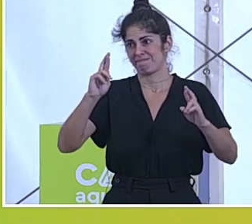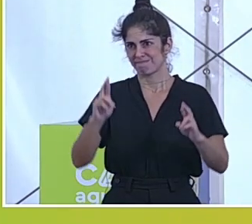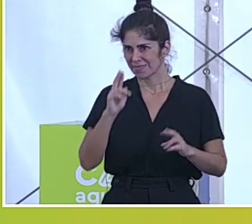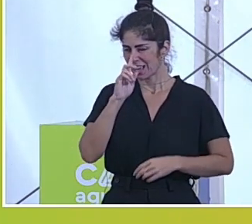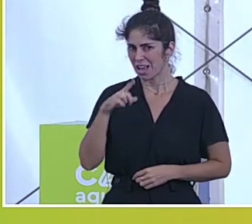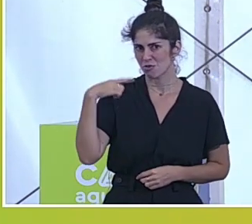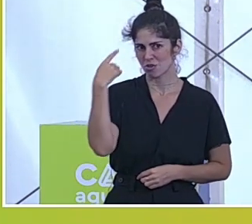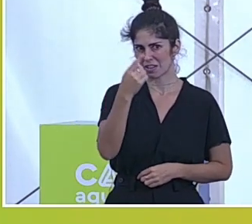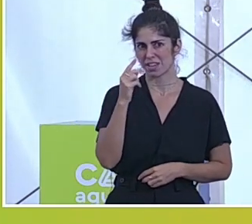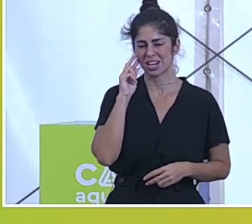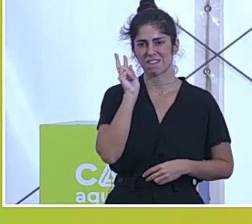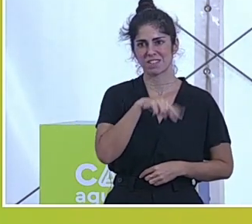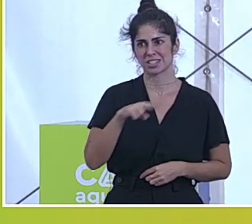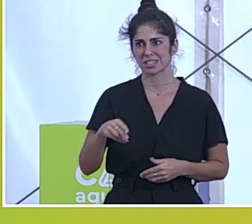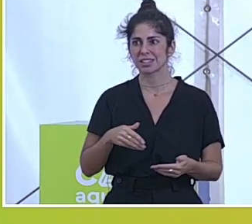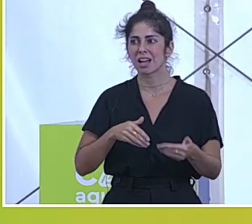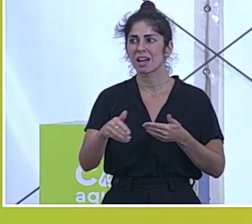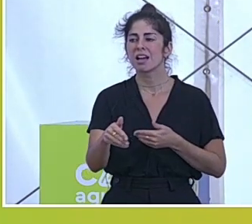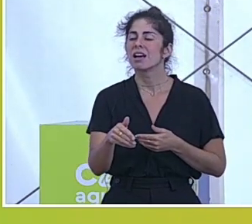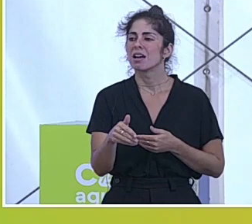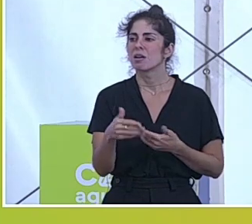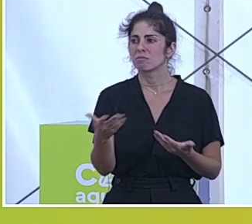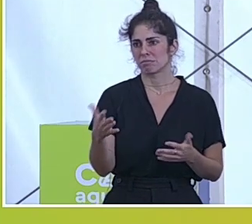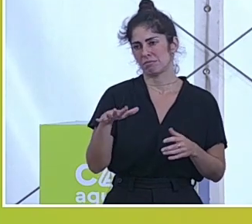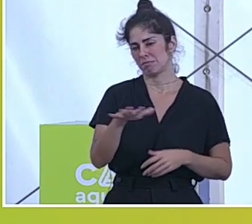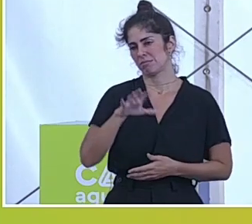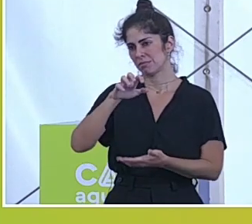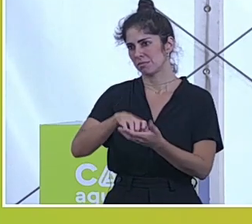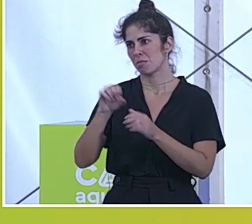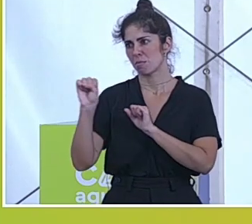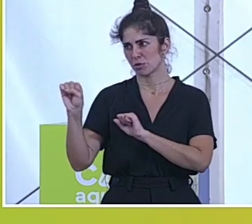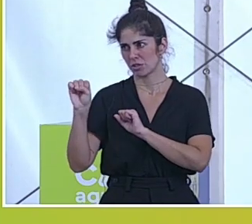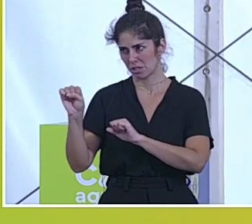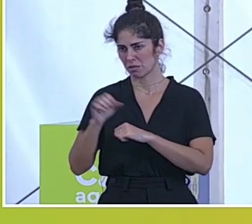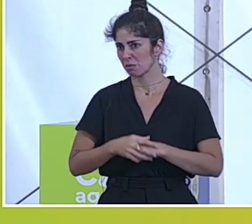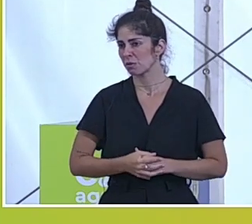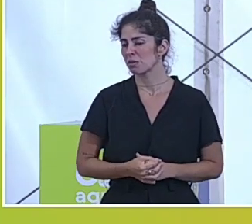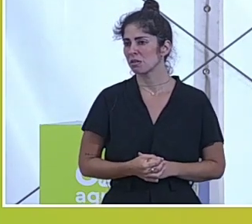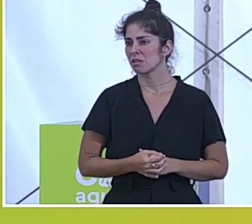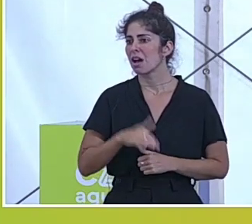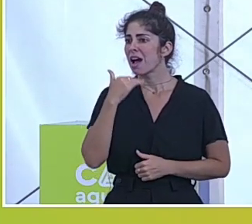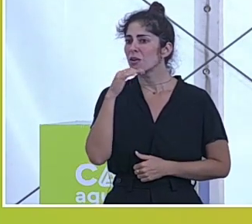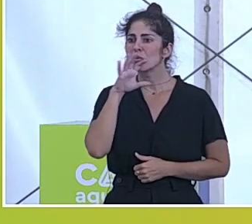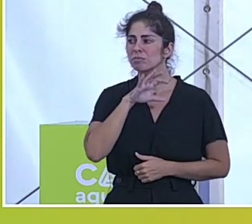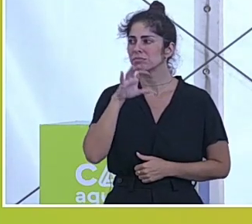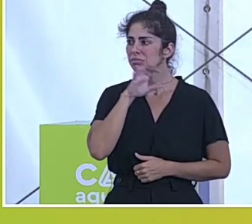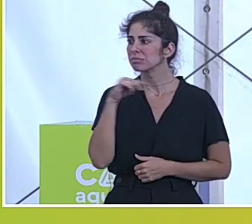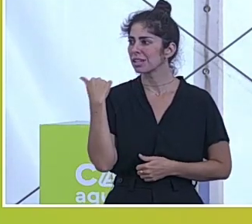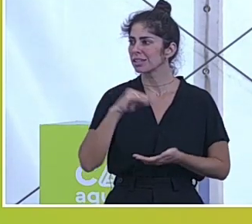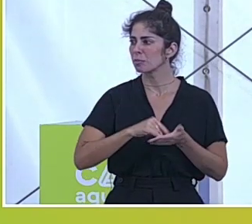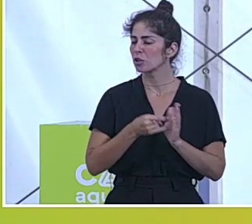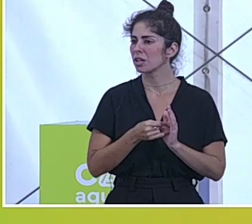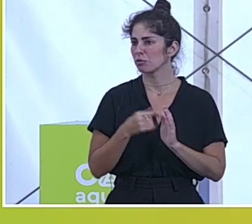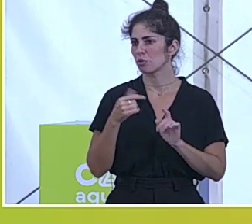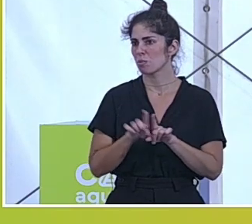podrán ver todas las instalaciones completas, ¿vale? Y otra peculiaridad de este proyecto es que es totalmente aislado, ¿vale? El